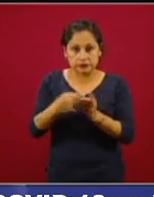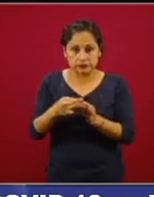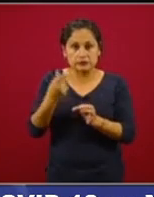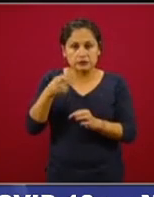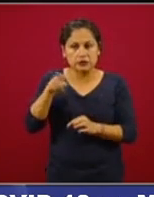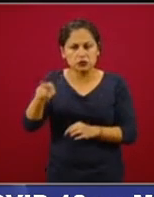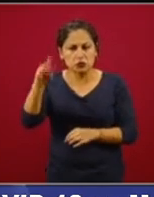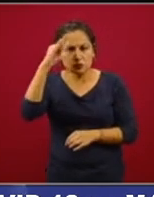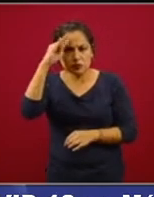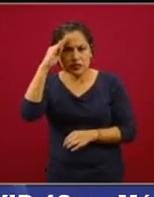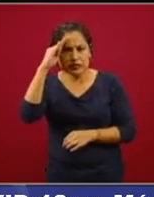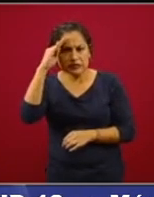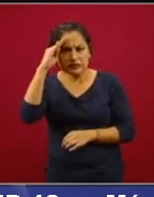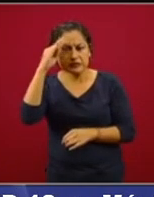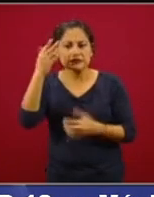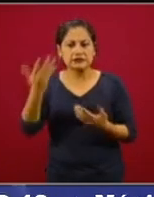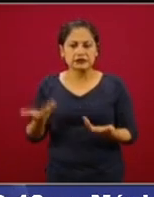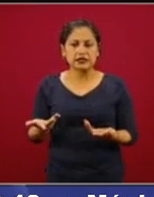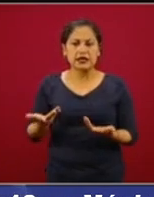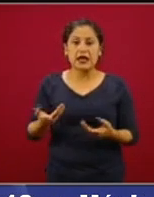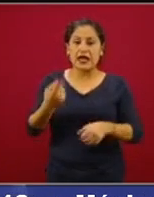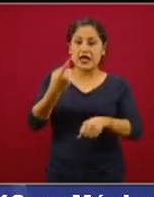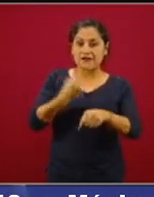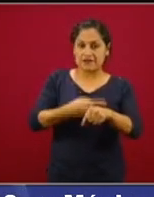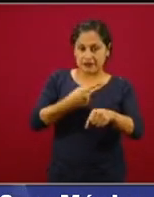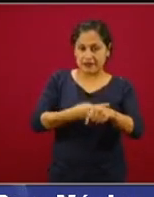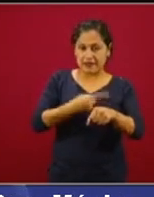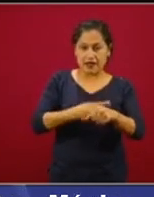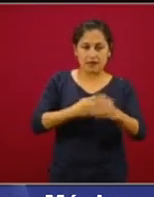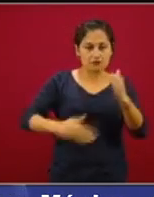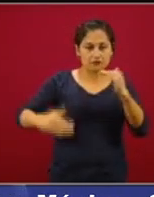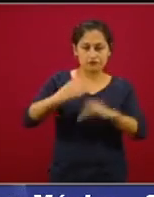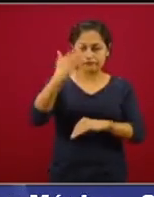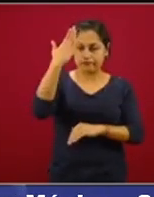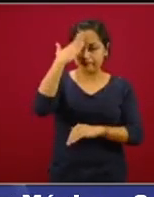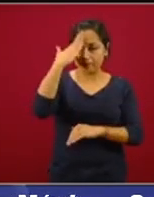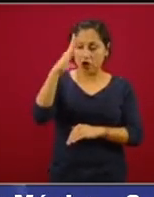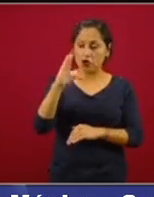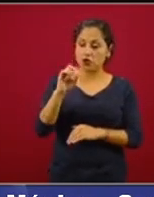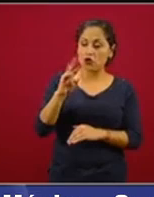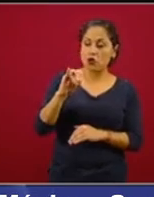¿quién se está llevando la medalla de plata en enfermedades aparte del COVID y quién la de cobre, la